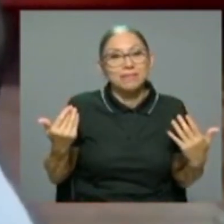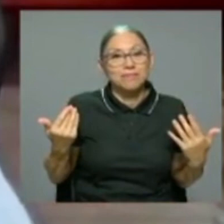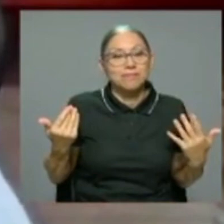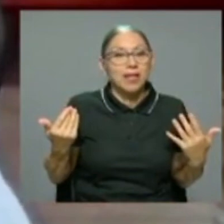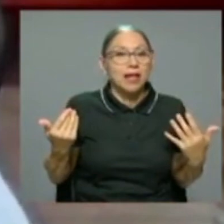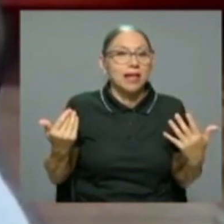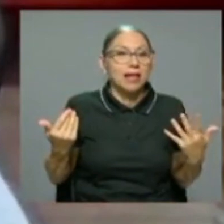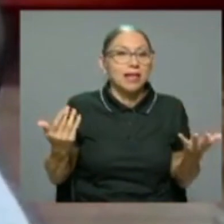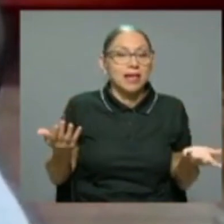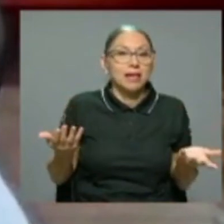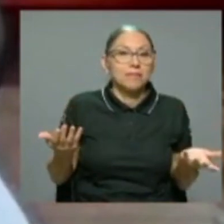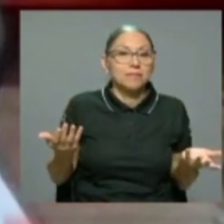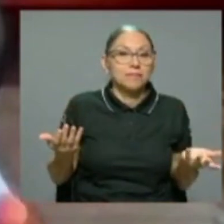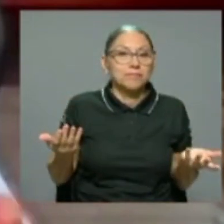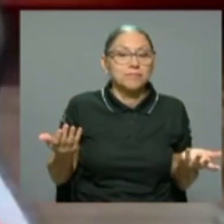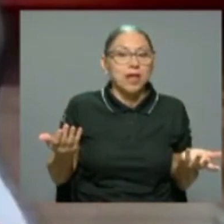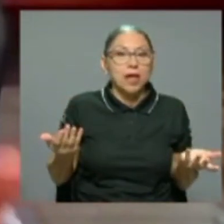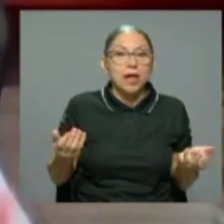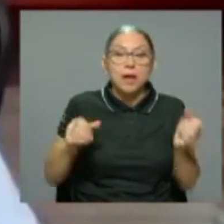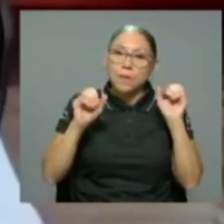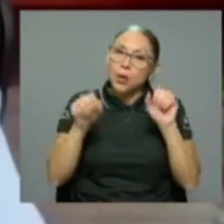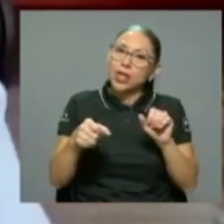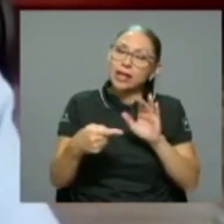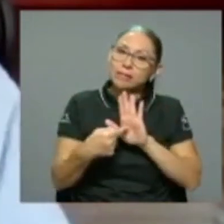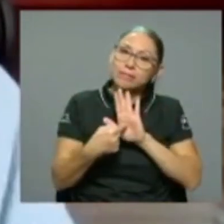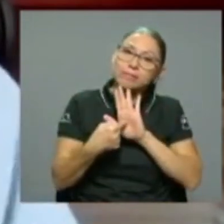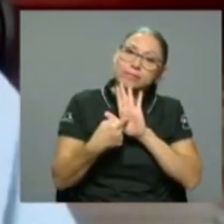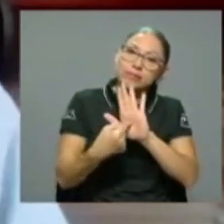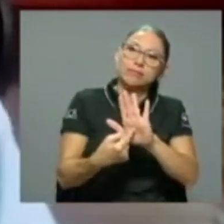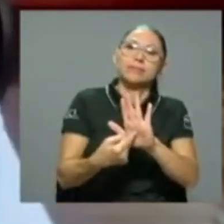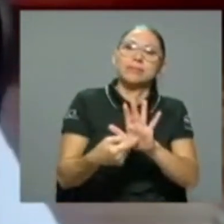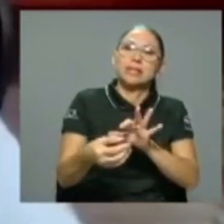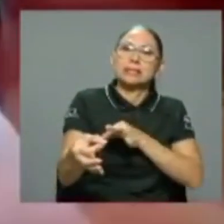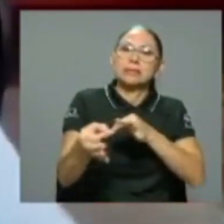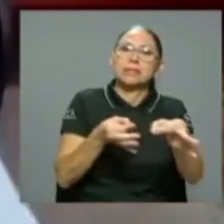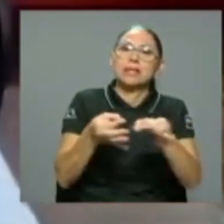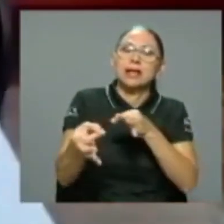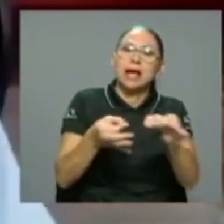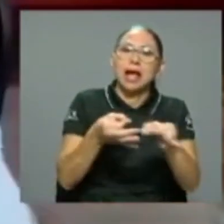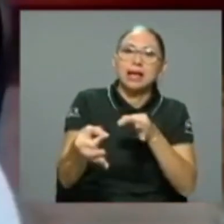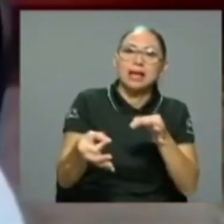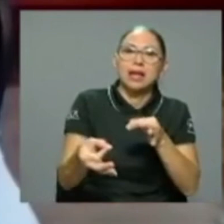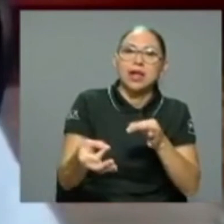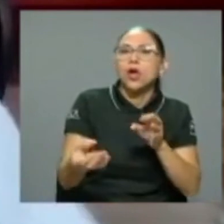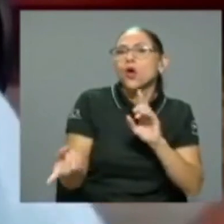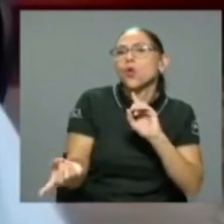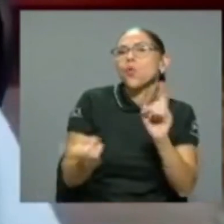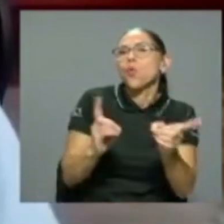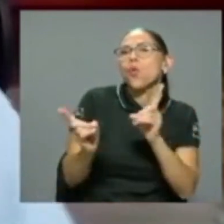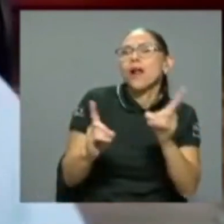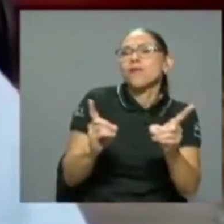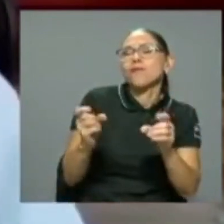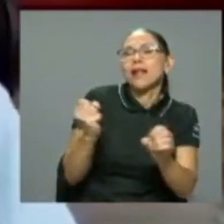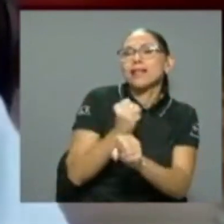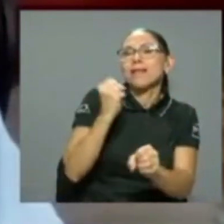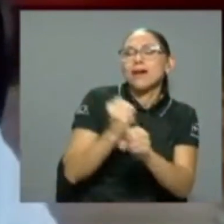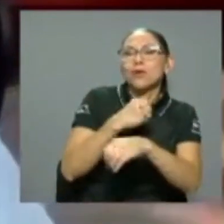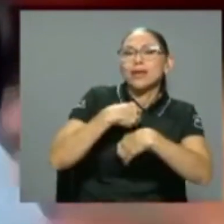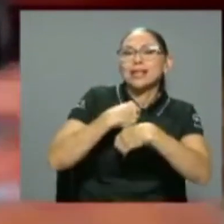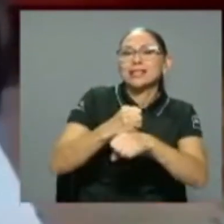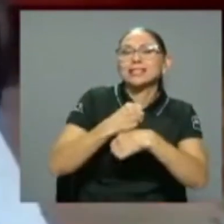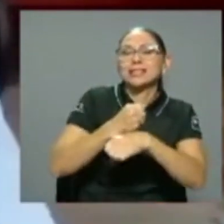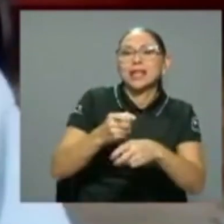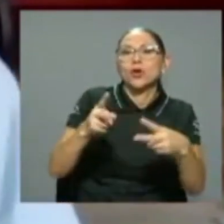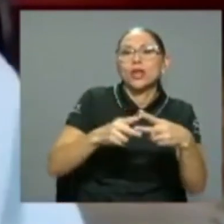haber puesto en su lugar el aporte que dieron en dos cosas importantes, don Carlos Monge y